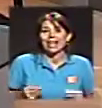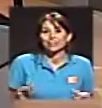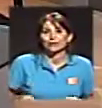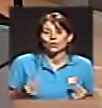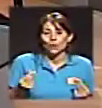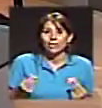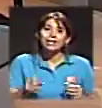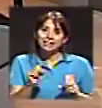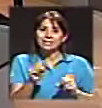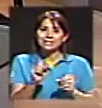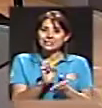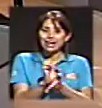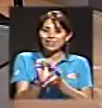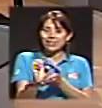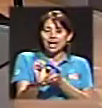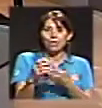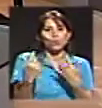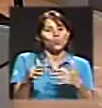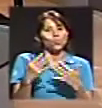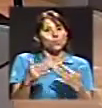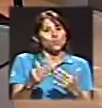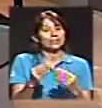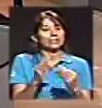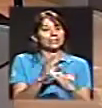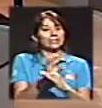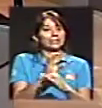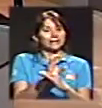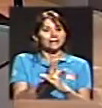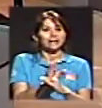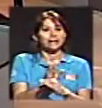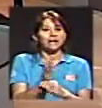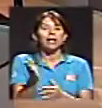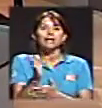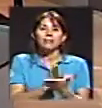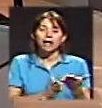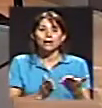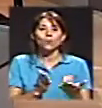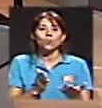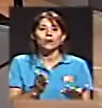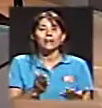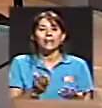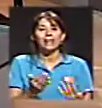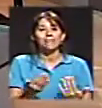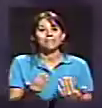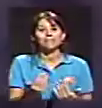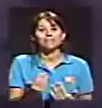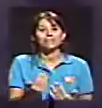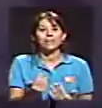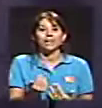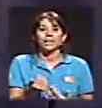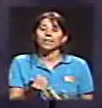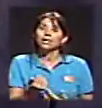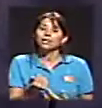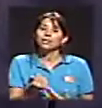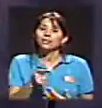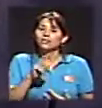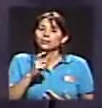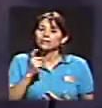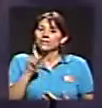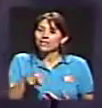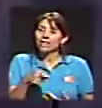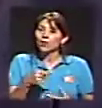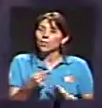de manera extraordinaria. Y es algo que a mí, yo debería resaltar aún más. Cuando usted